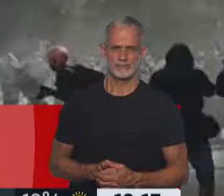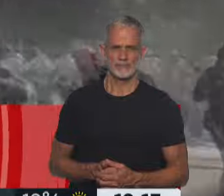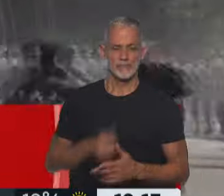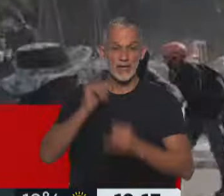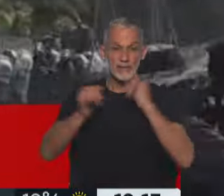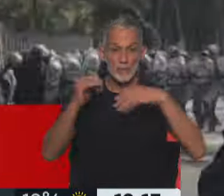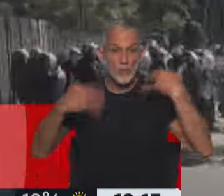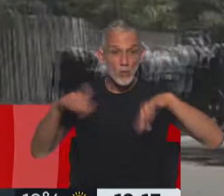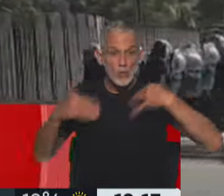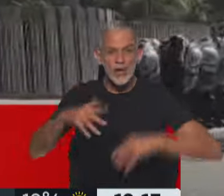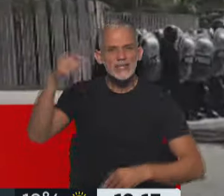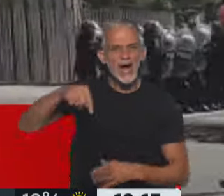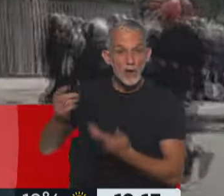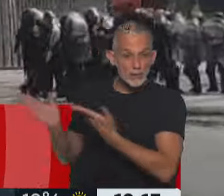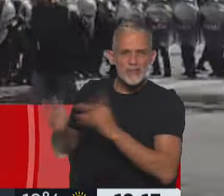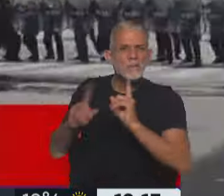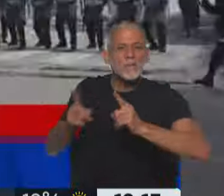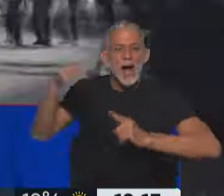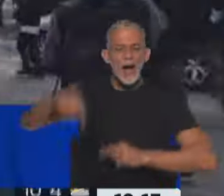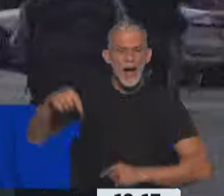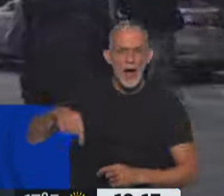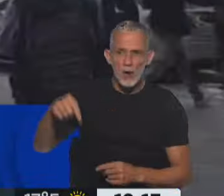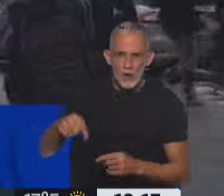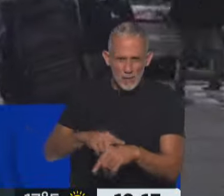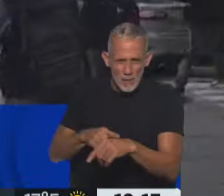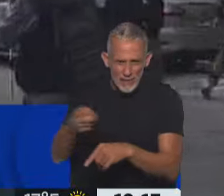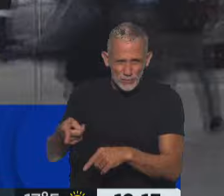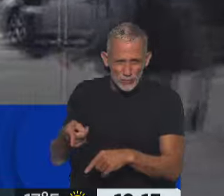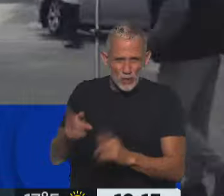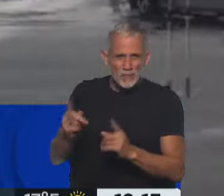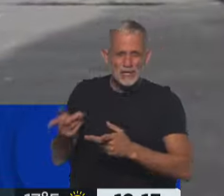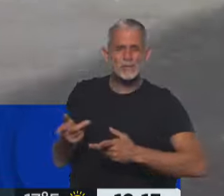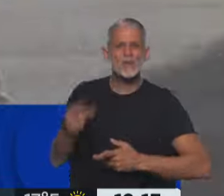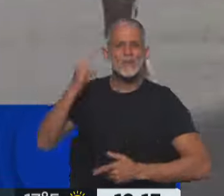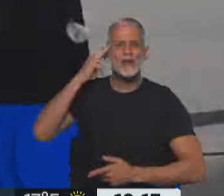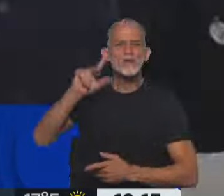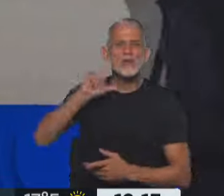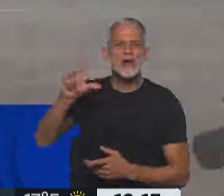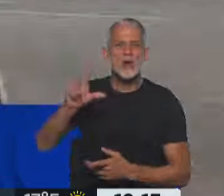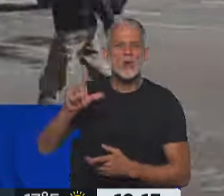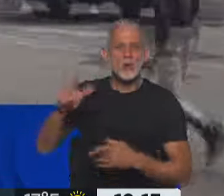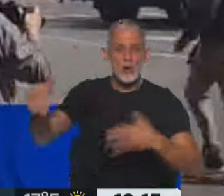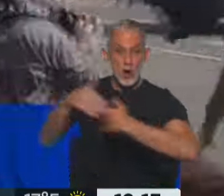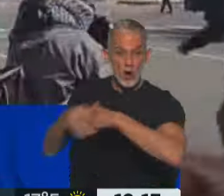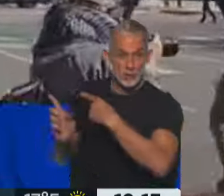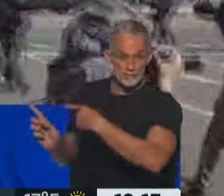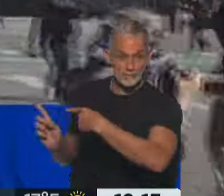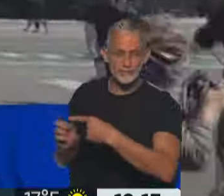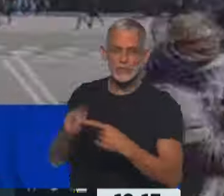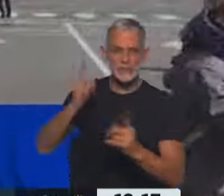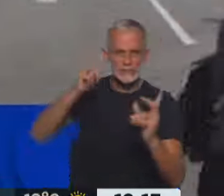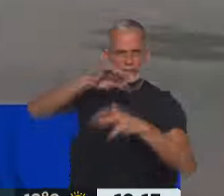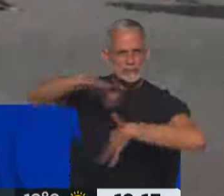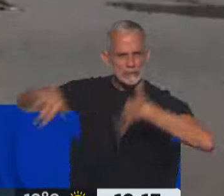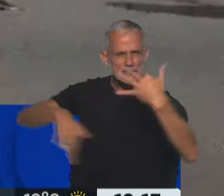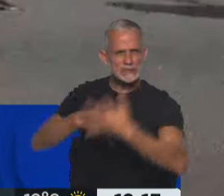información urgente. Esto está sucediendo en este momento en la 9 de julio.